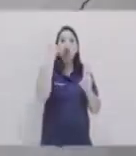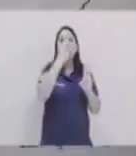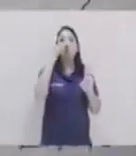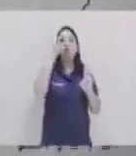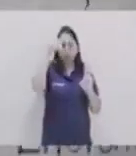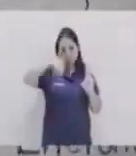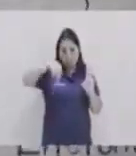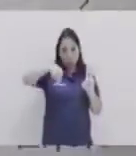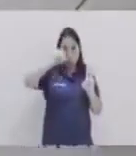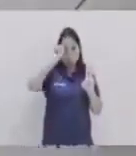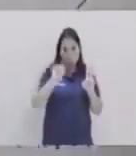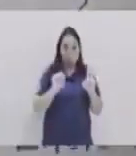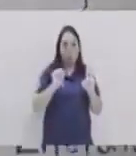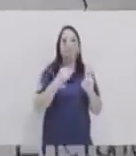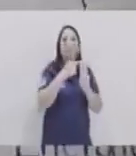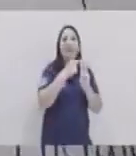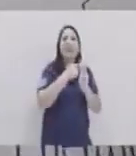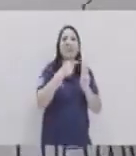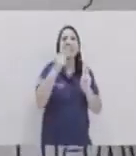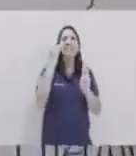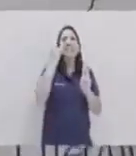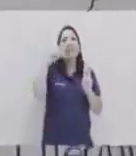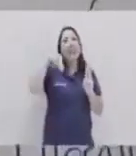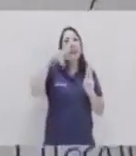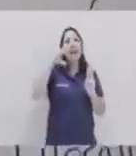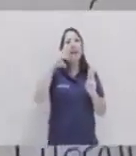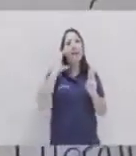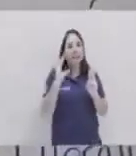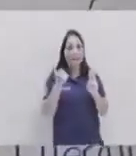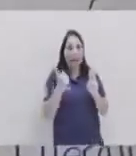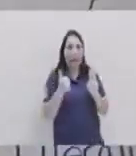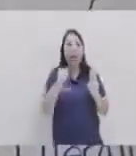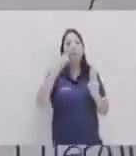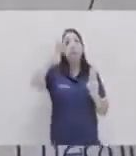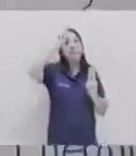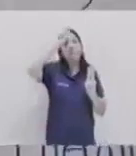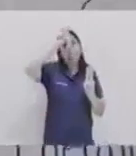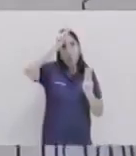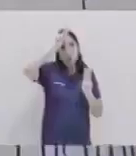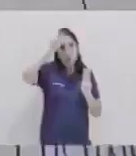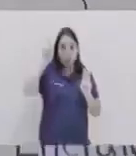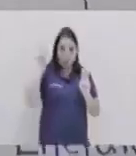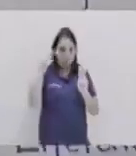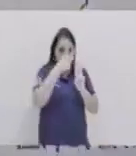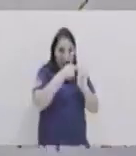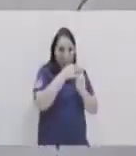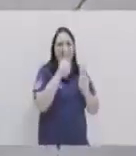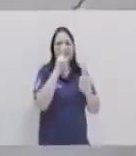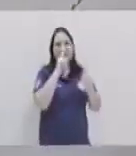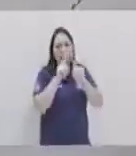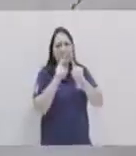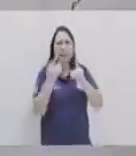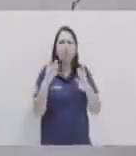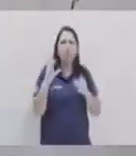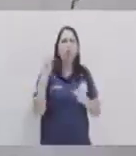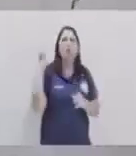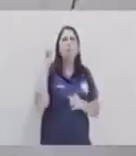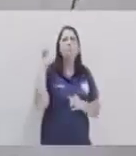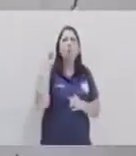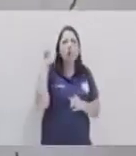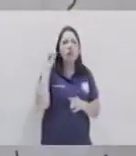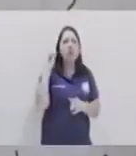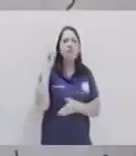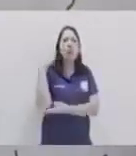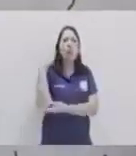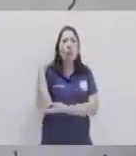literatura inca o la cultura inca predominantemente es el Perú, pero también tuvo parte del territorio de Bolivia, Colombia, incluso parte de Chile,